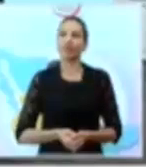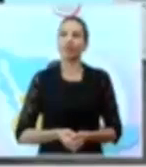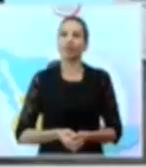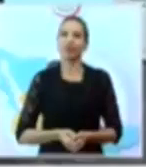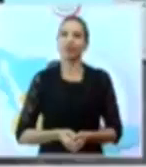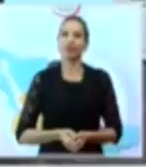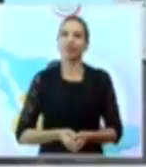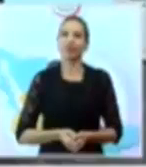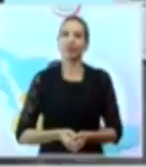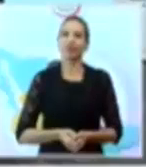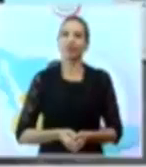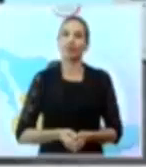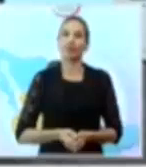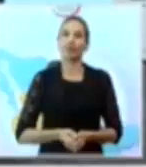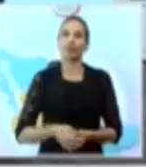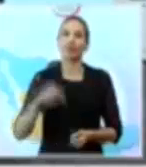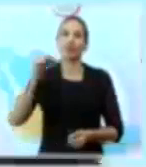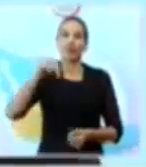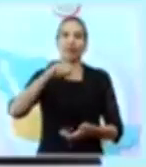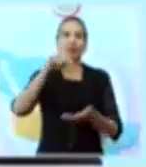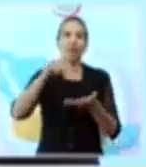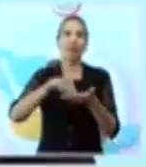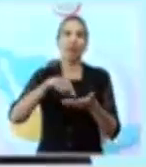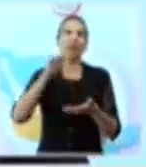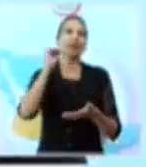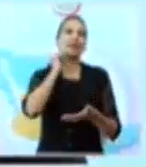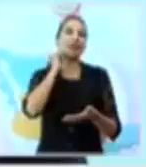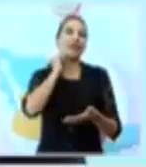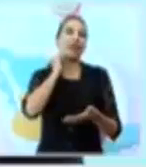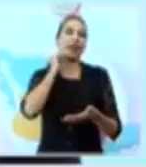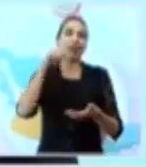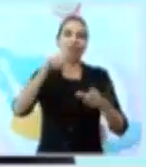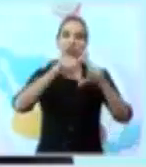En la sede del Senado de la República,